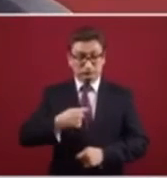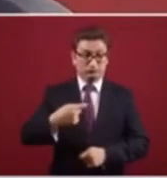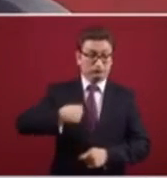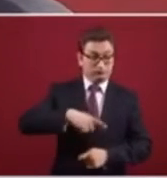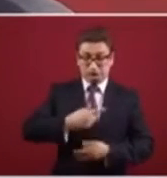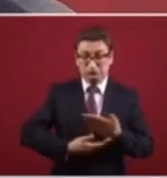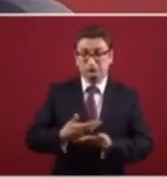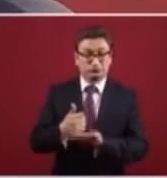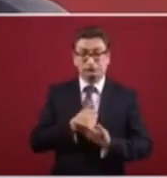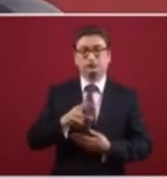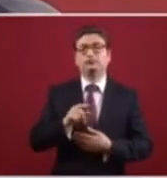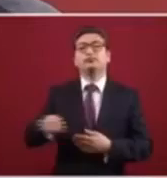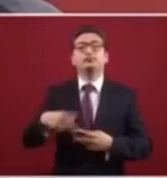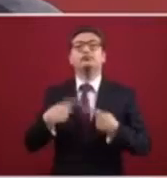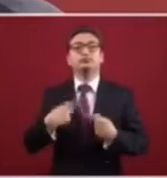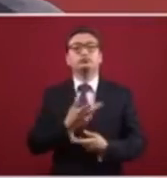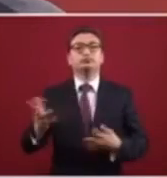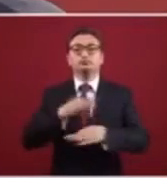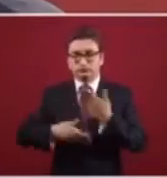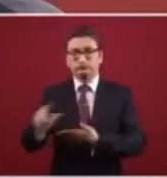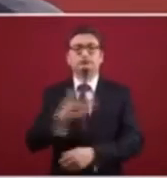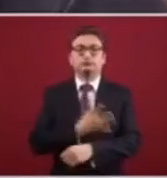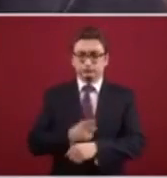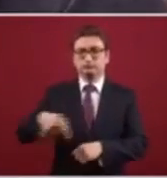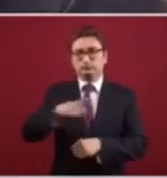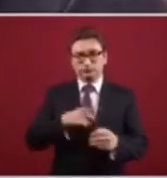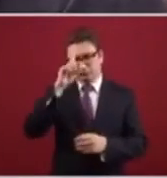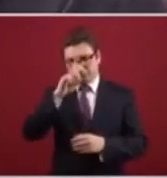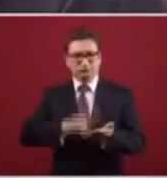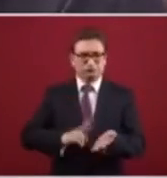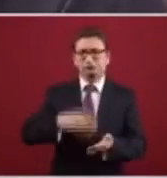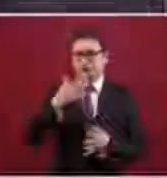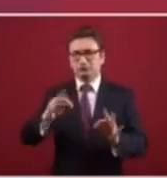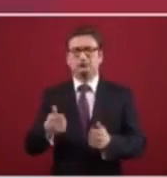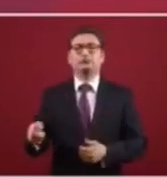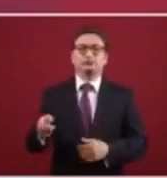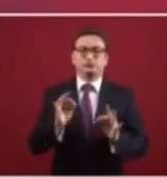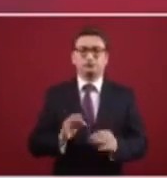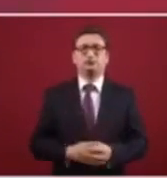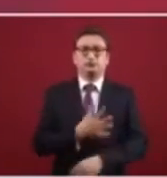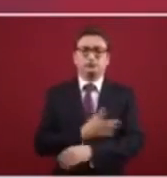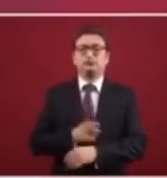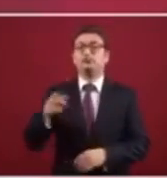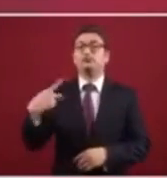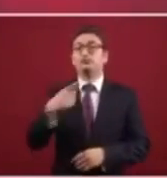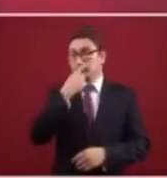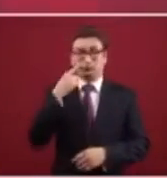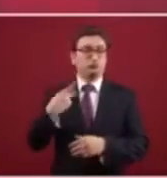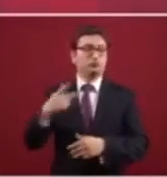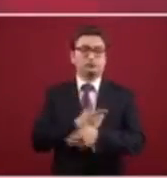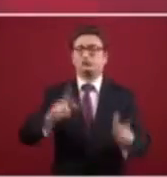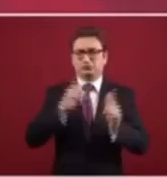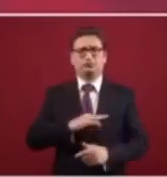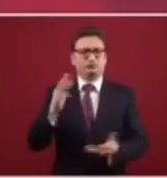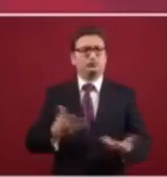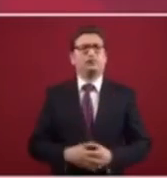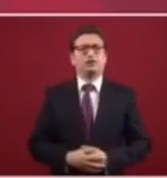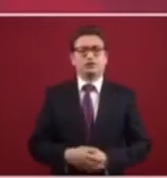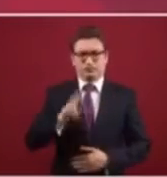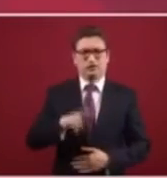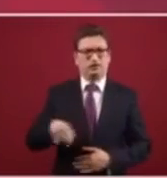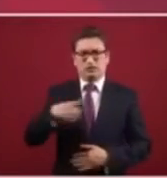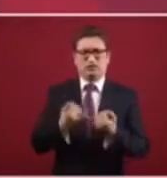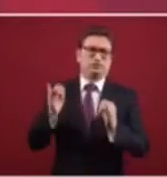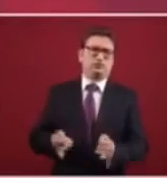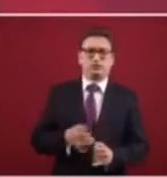Queremos servidores públicos con integridad, con principios, honestos, que ejerzan su libertad.